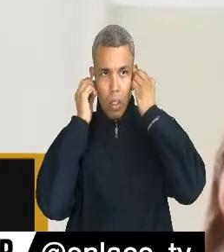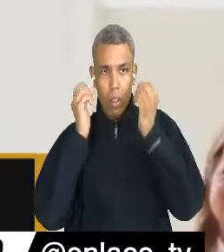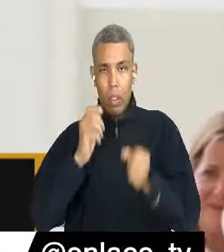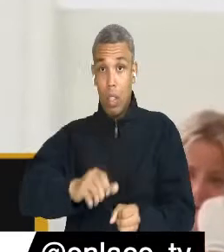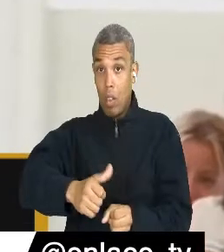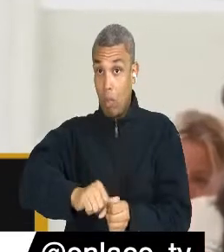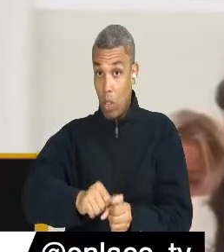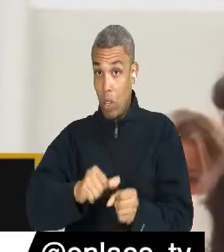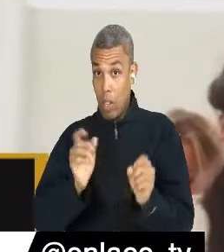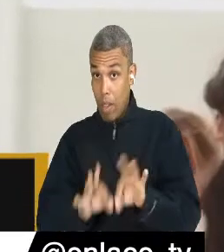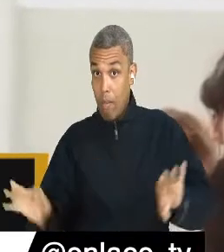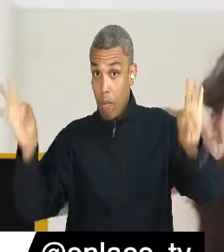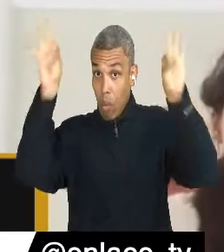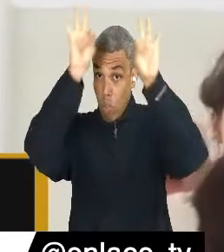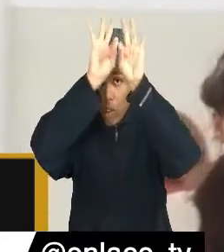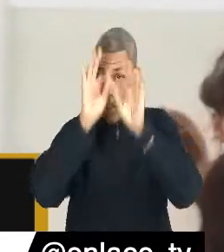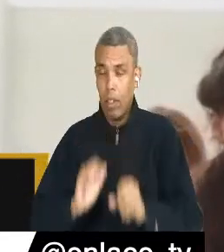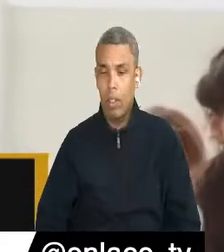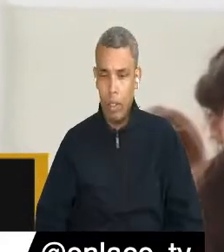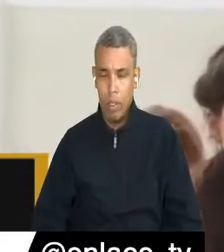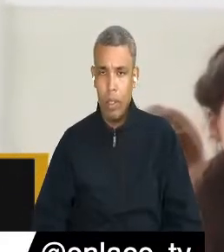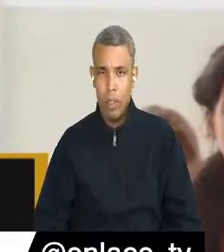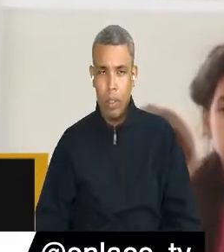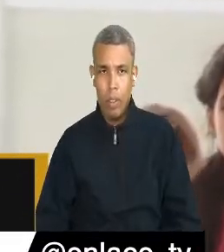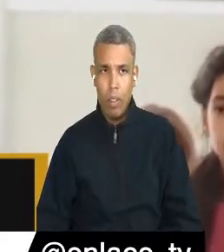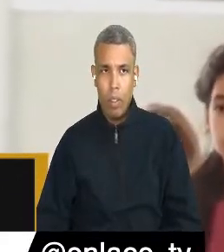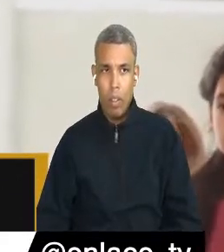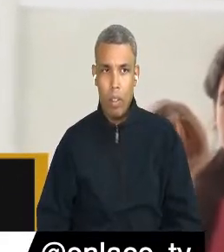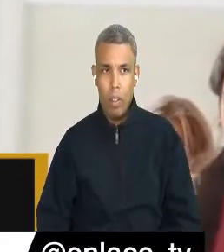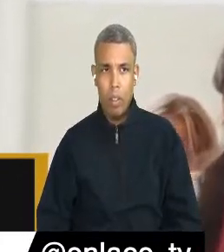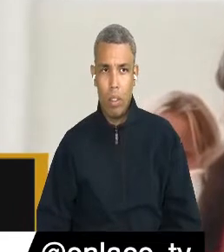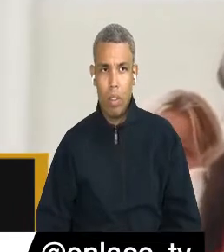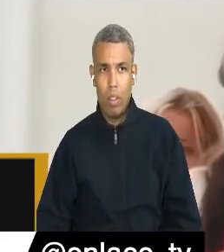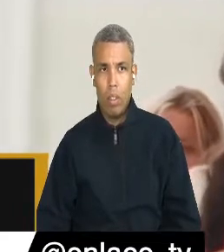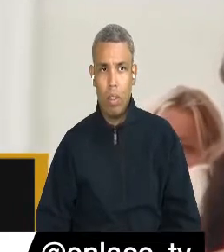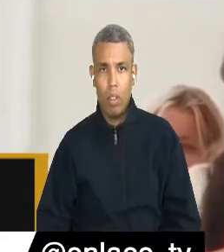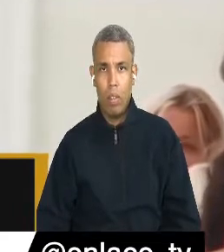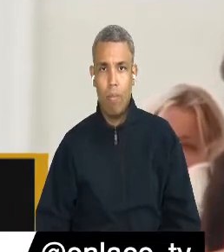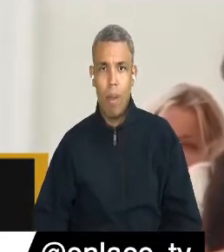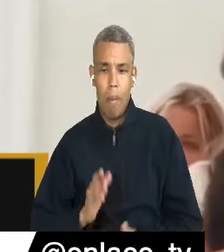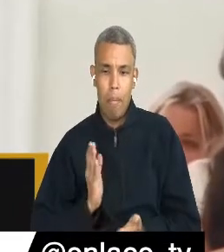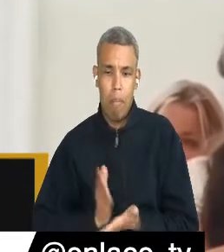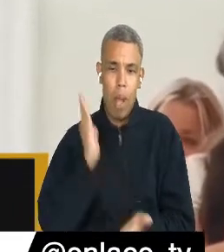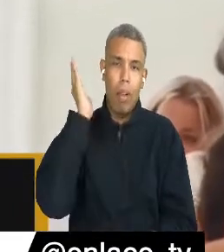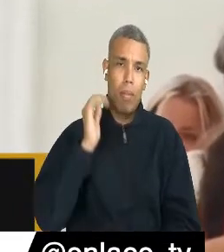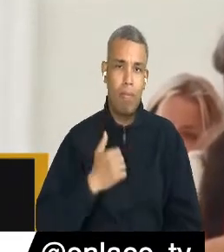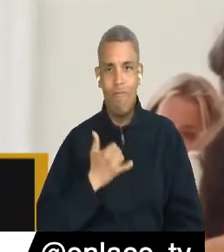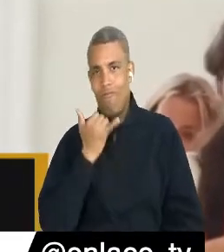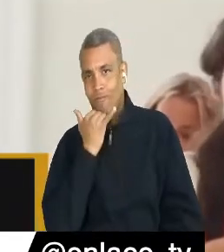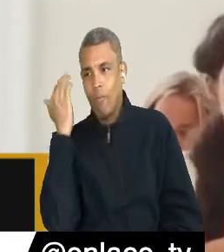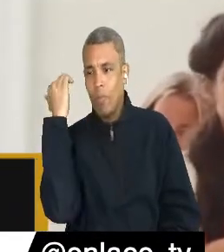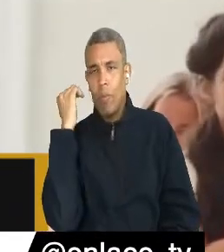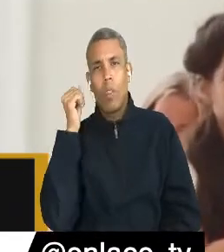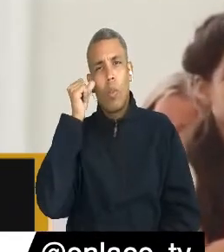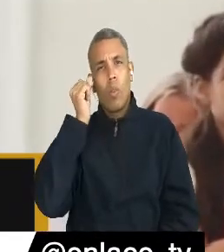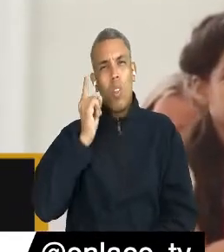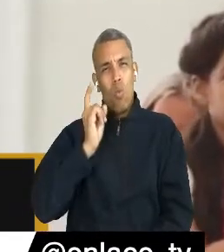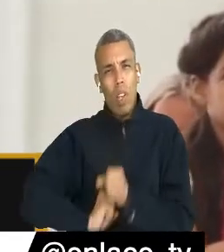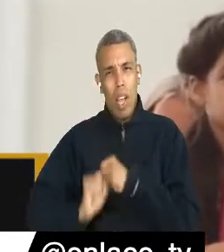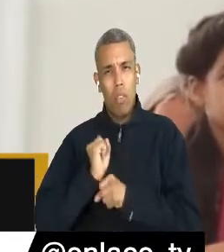importante que tuvo un traspiés porque se bajó el precio del petróleo a la